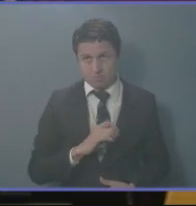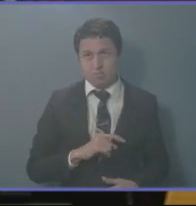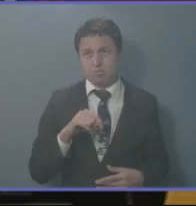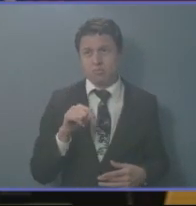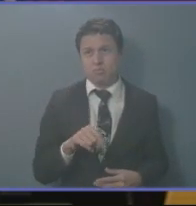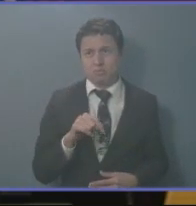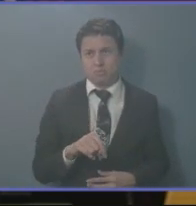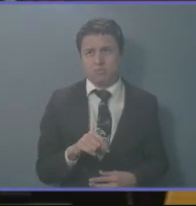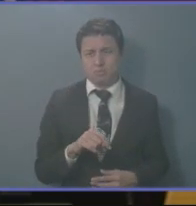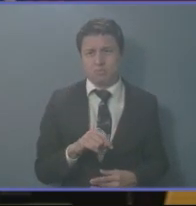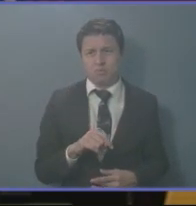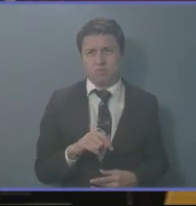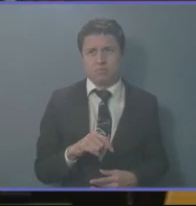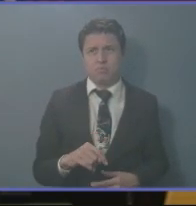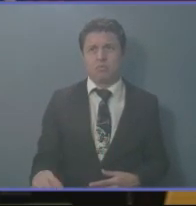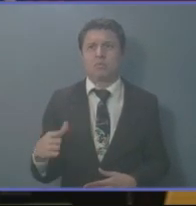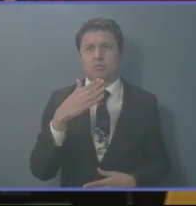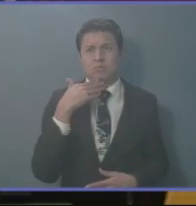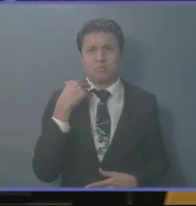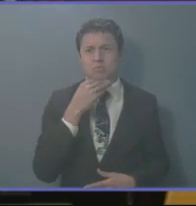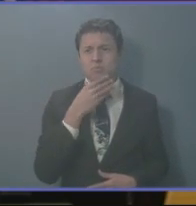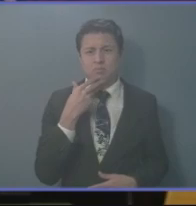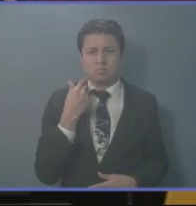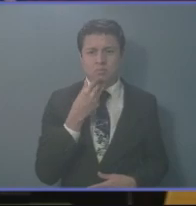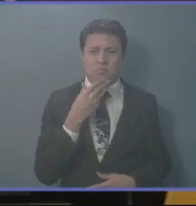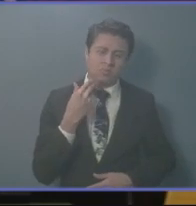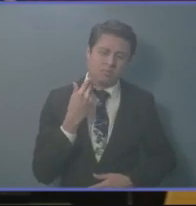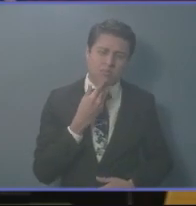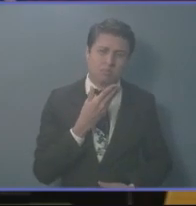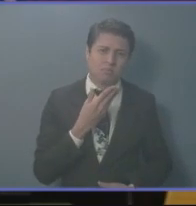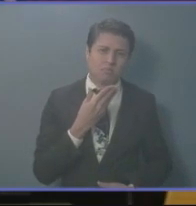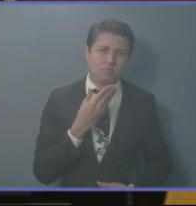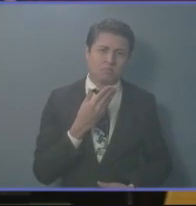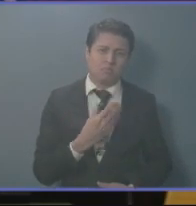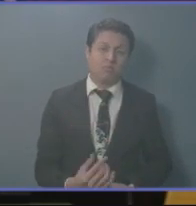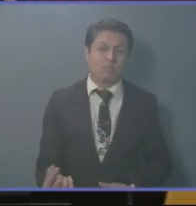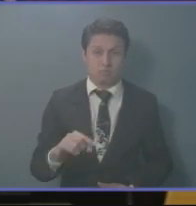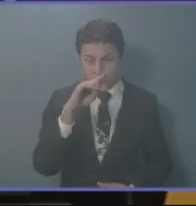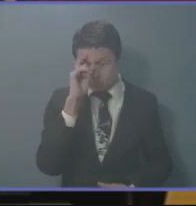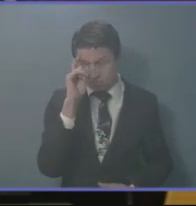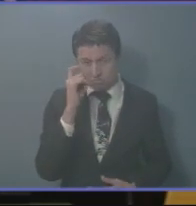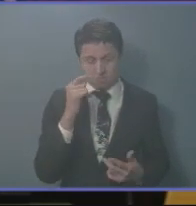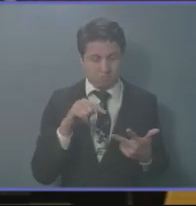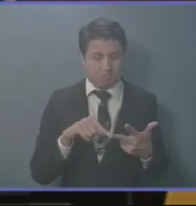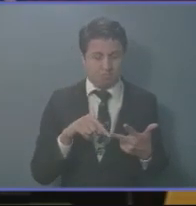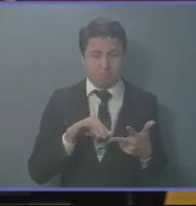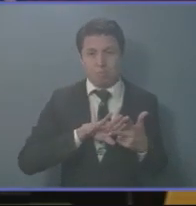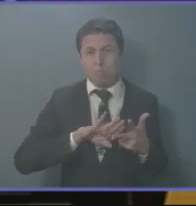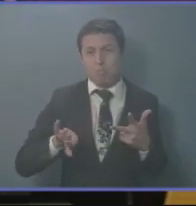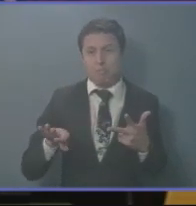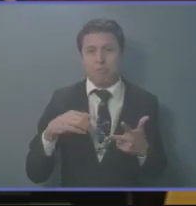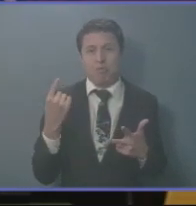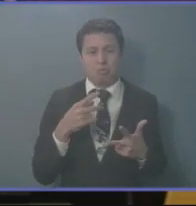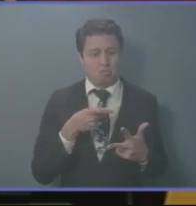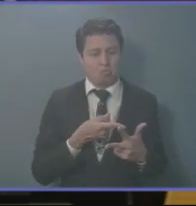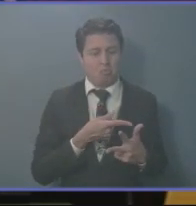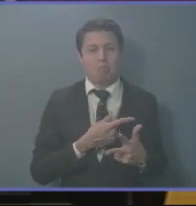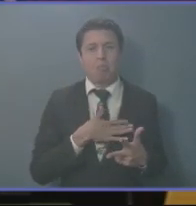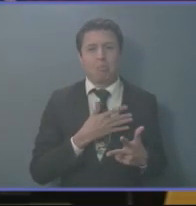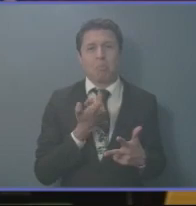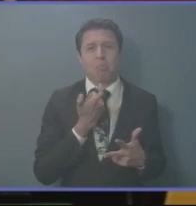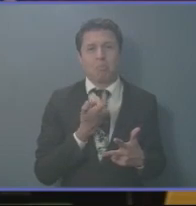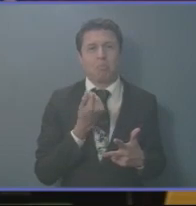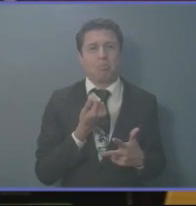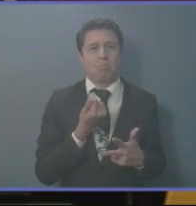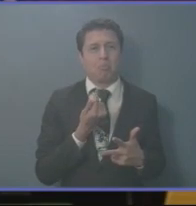los principales excluidos, además de la micro y pequeña empresa, son los trabajadores. ¿A quién han tomado en cuenta para elaborar